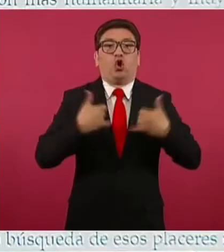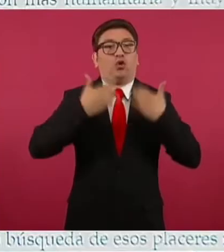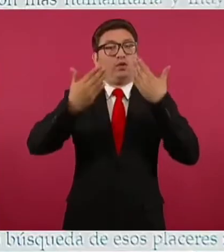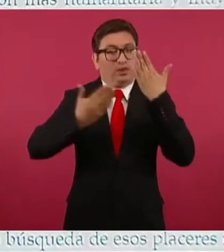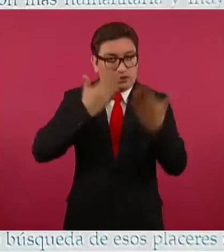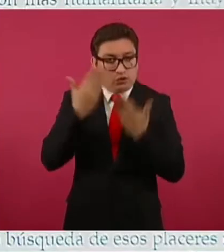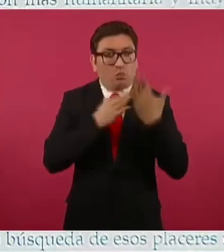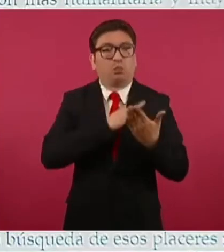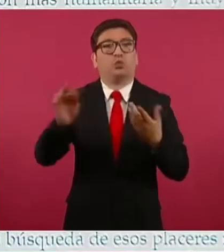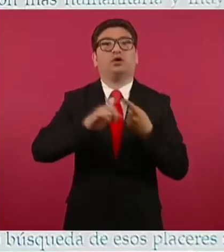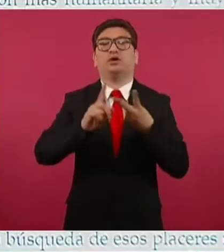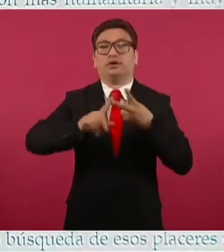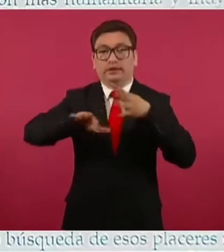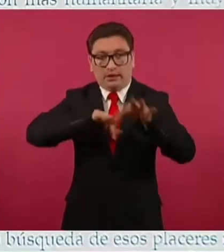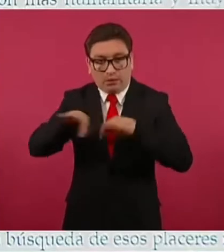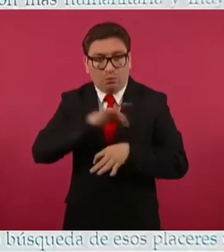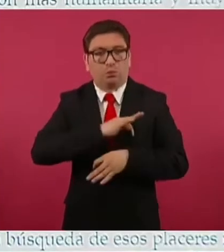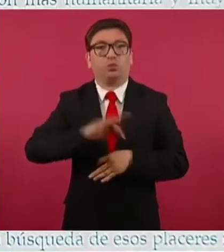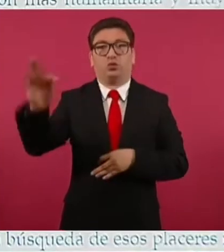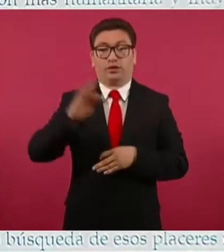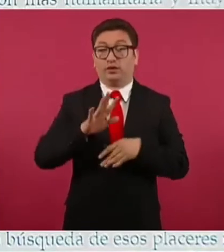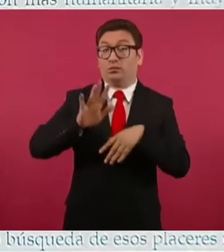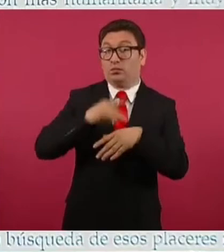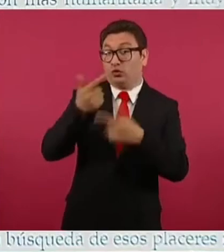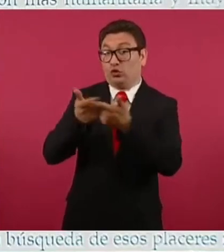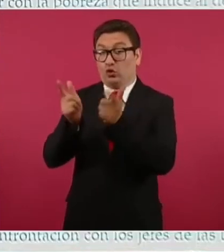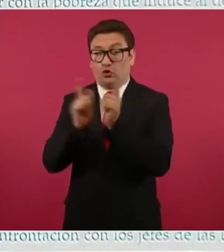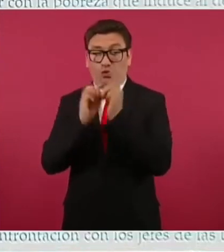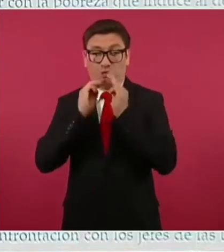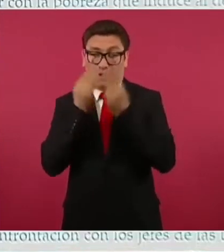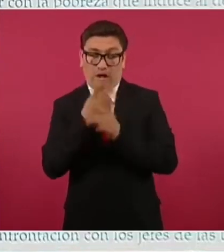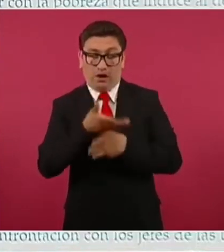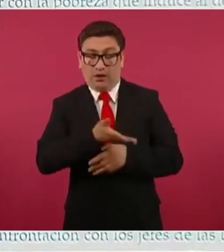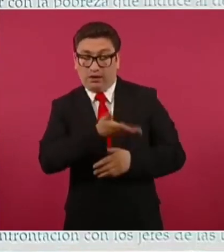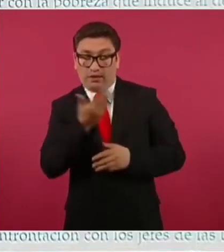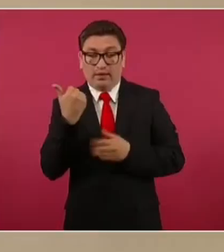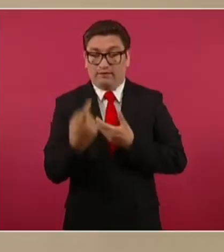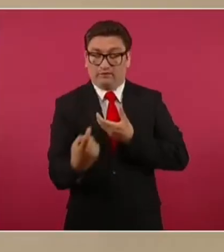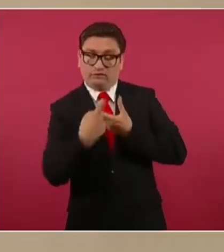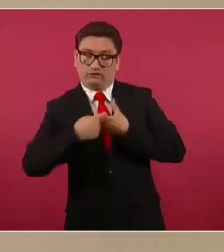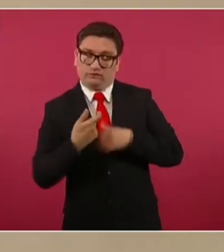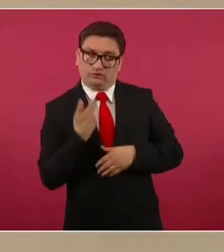sean enganchados por la delincuencia a cambio de dinero,